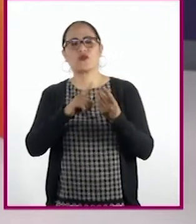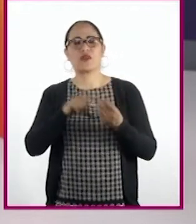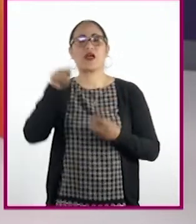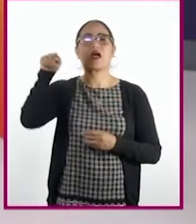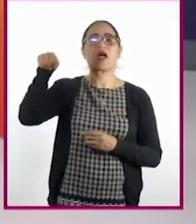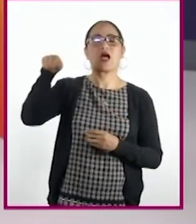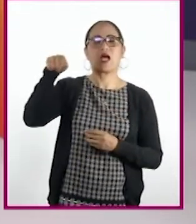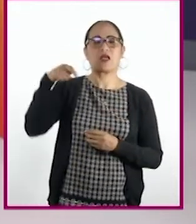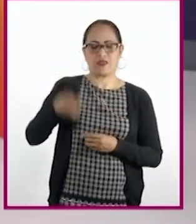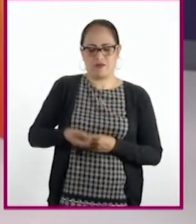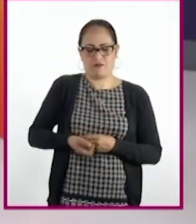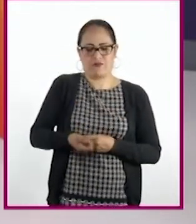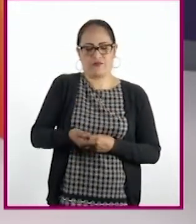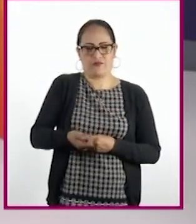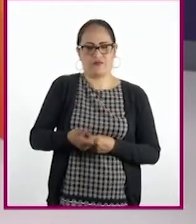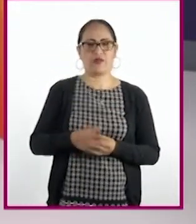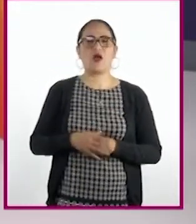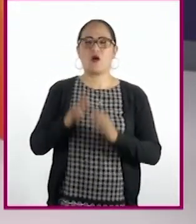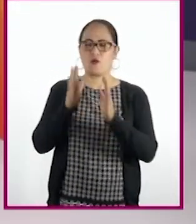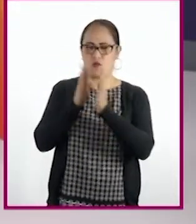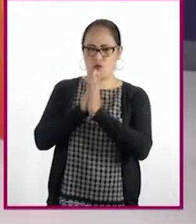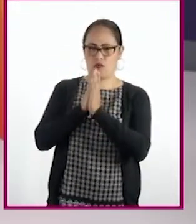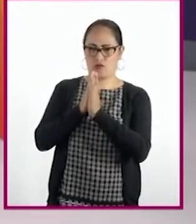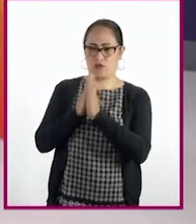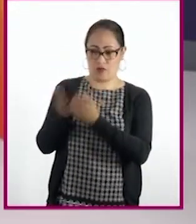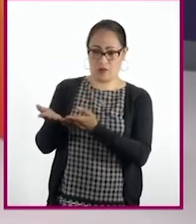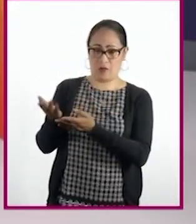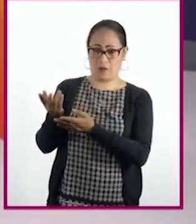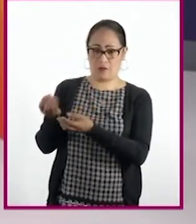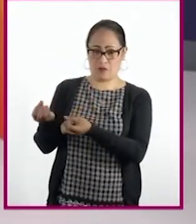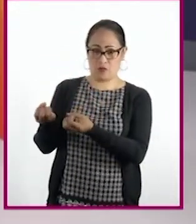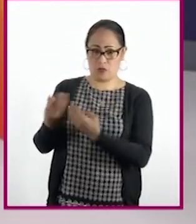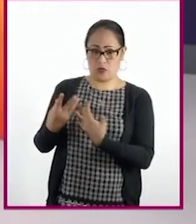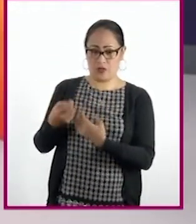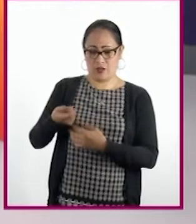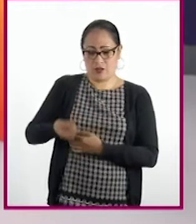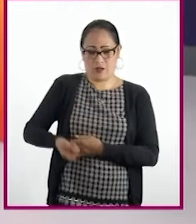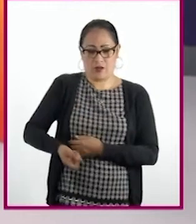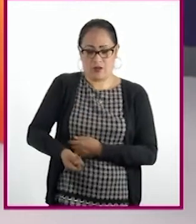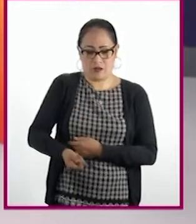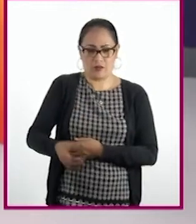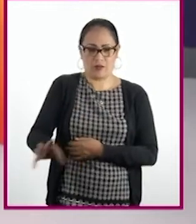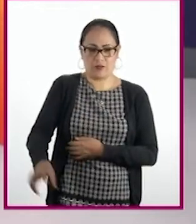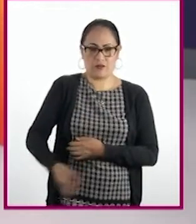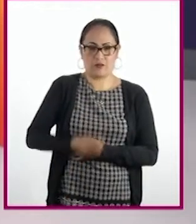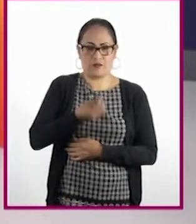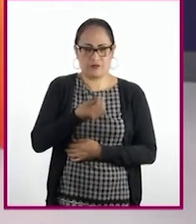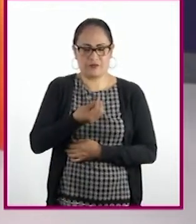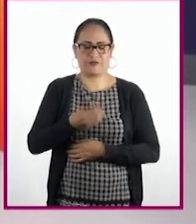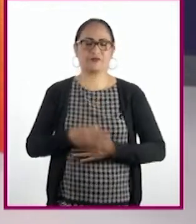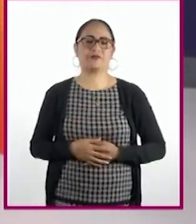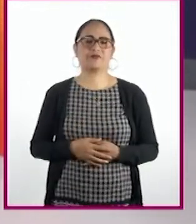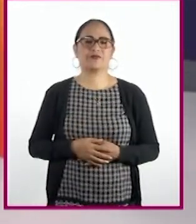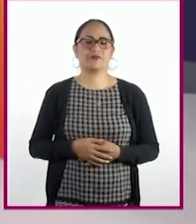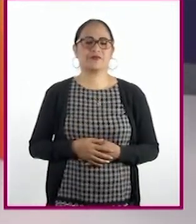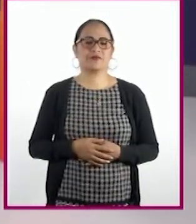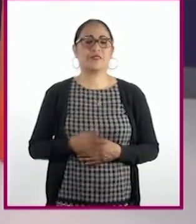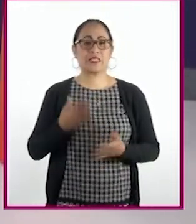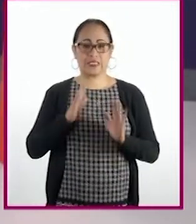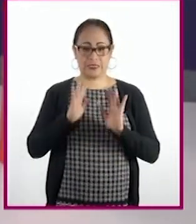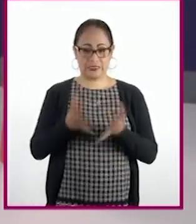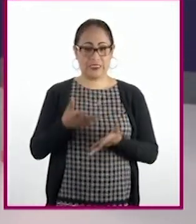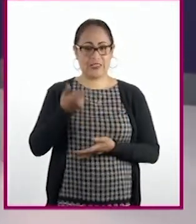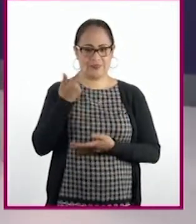canica. Producción, ¿puedo tomar aquella canica? ¡Sí! Gracias. Bueno, ahora que ya la